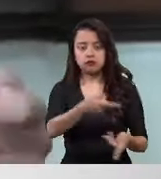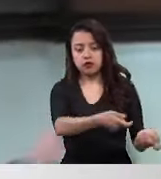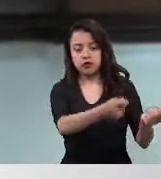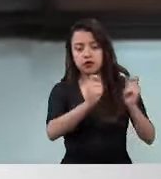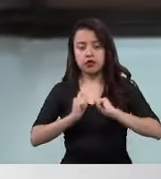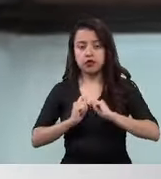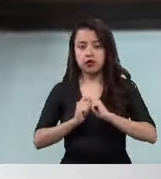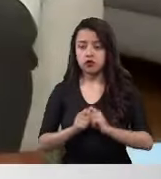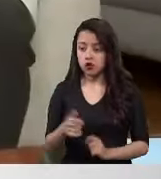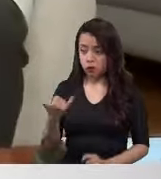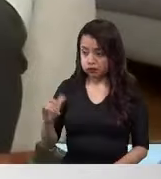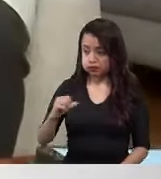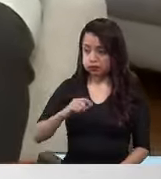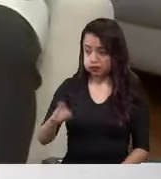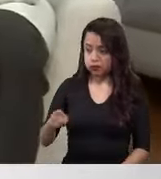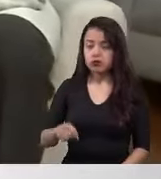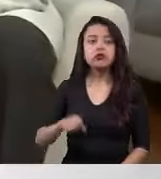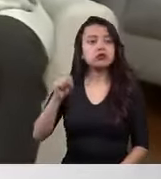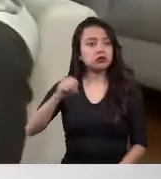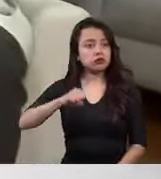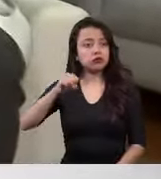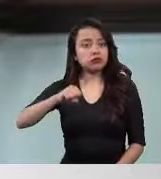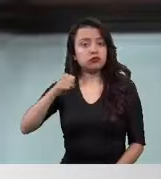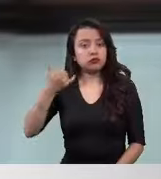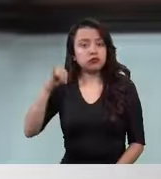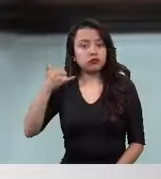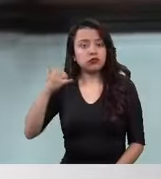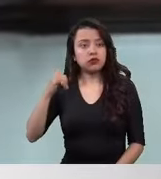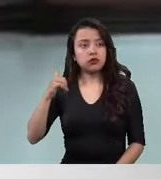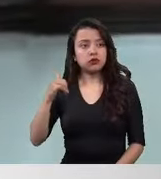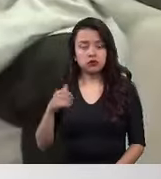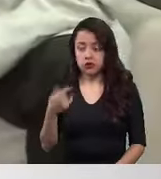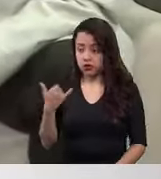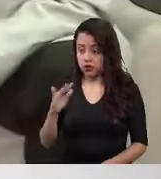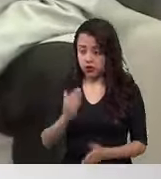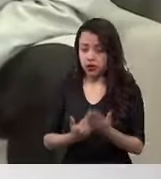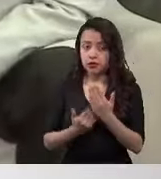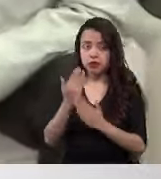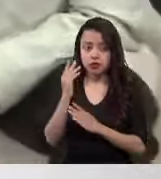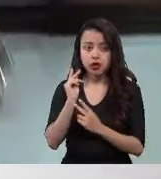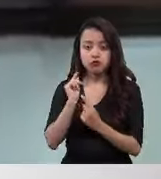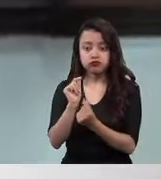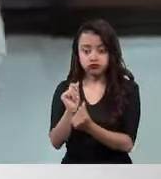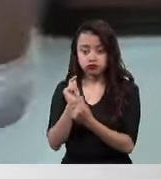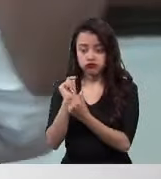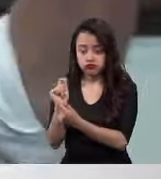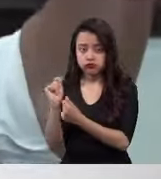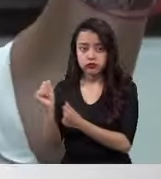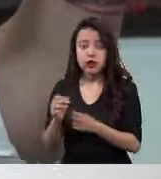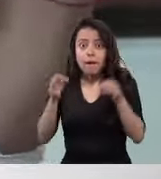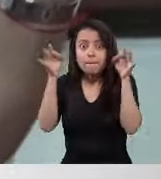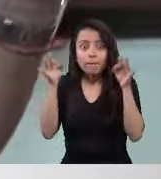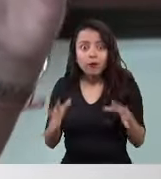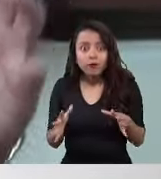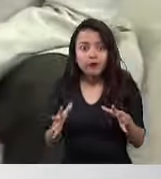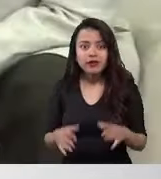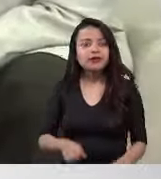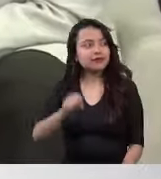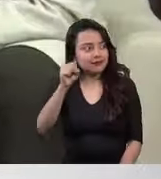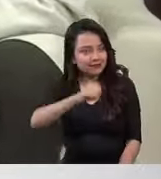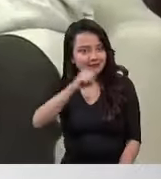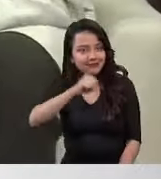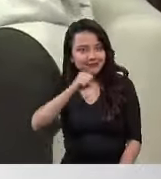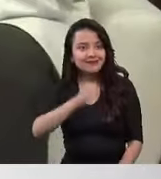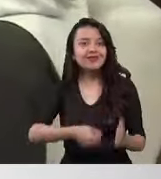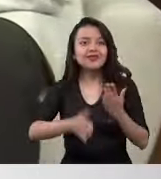acaban de dar, ¿ya los tiene ahí? Ya están en el patrimonio autónomo. ¿Y empieza a ejecutarlos? Sí, señor, ya. ¿Se empieza por fin a...? Ya, por fin otra vez,